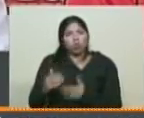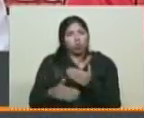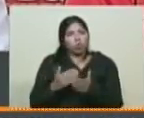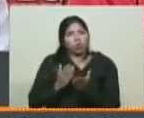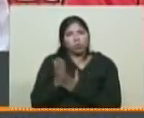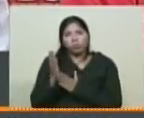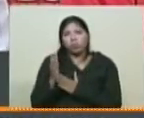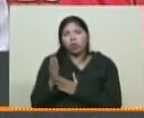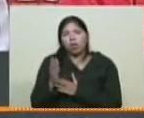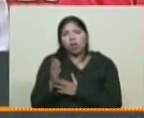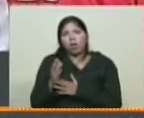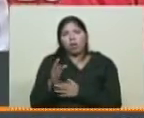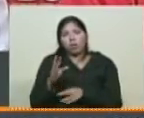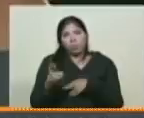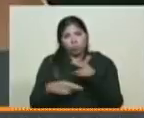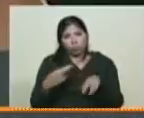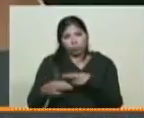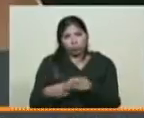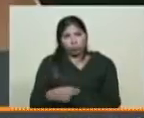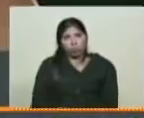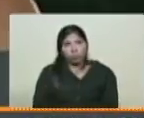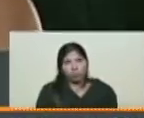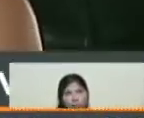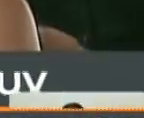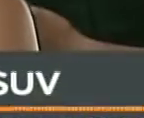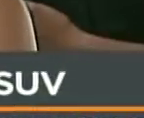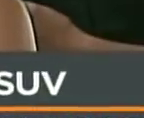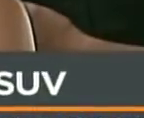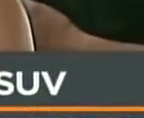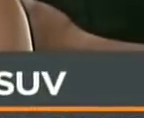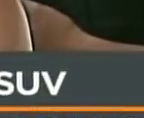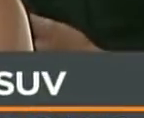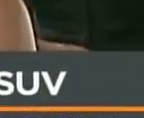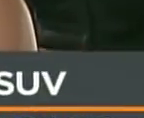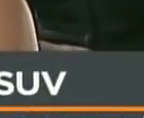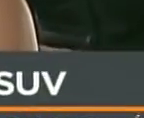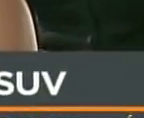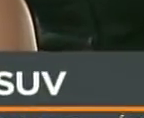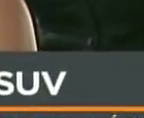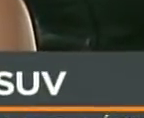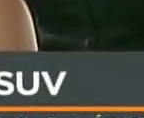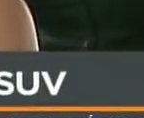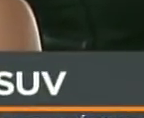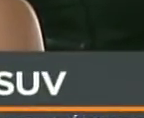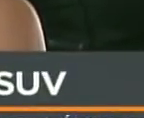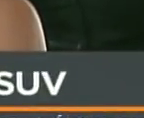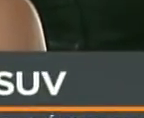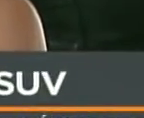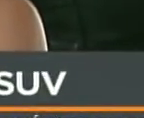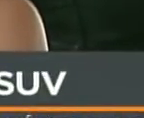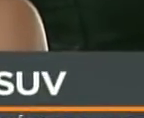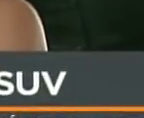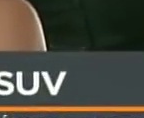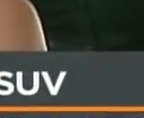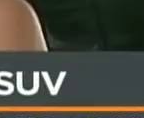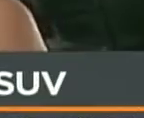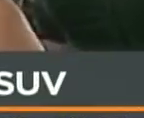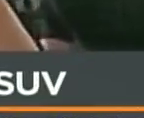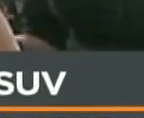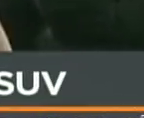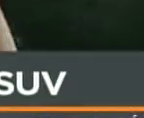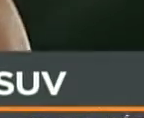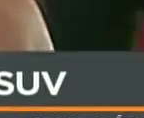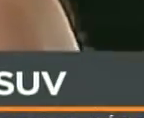revolución bolivariana. La tercera y última pregunta la efectúa Dariani Villarruel, de ANTV.